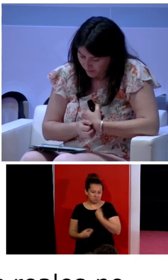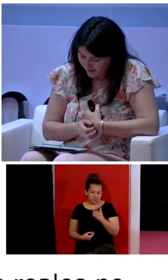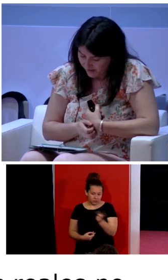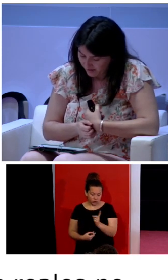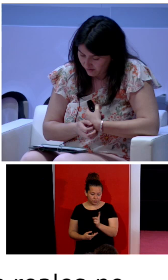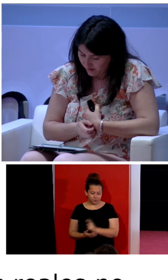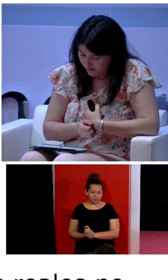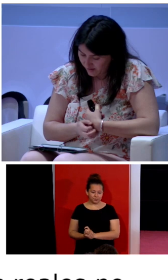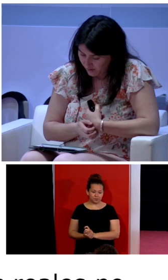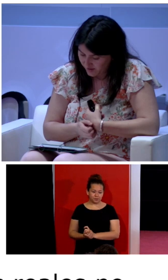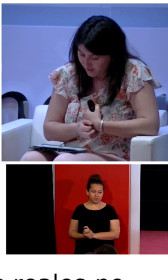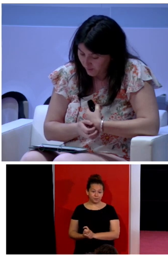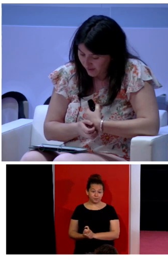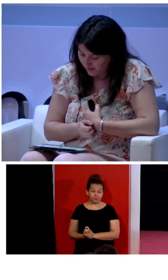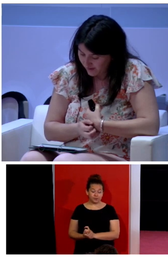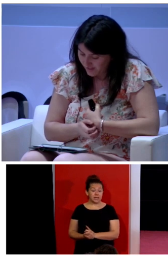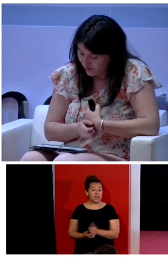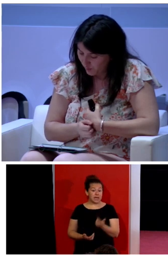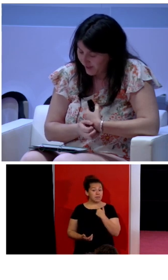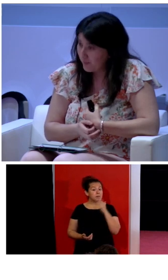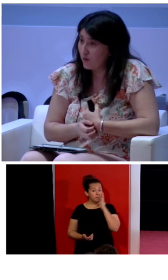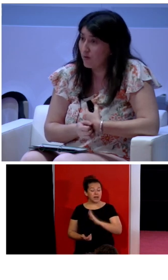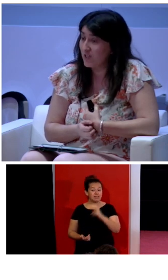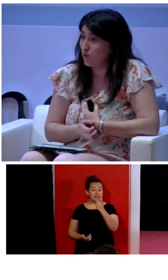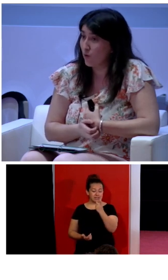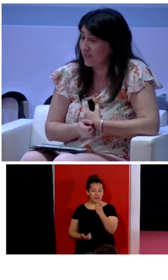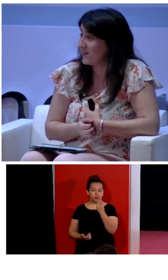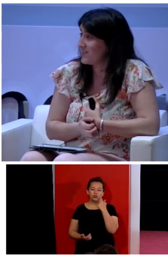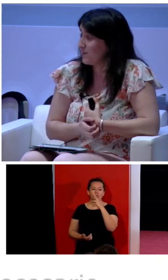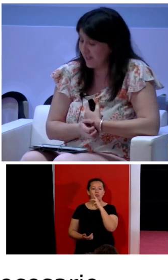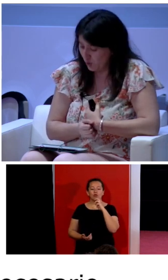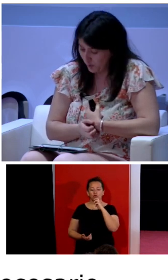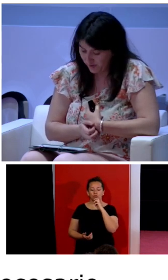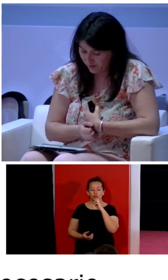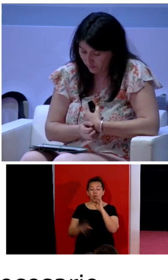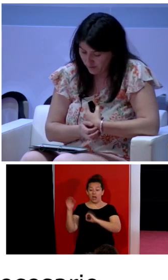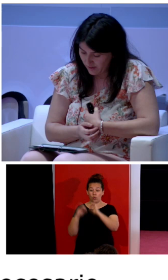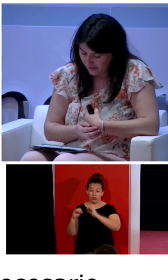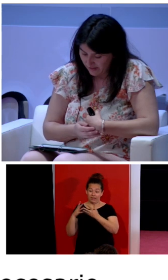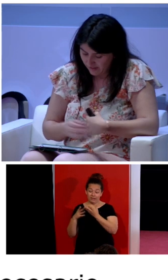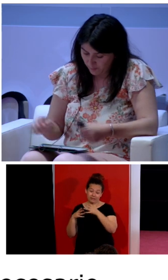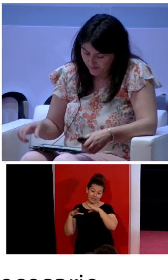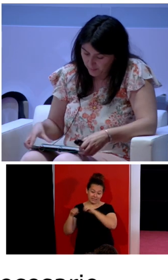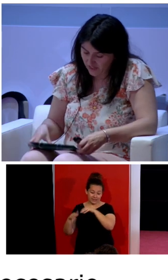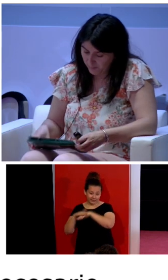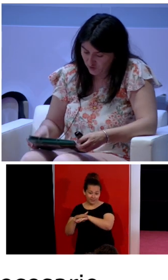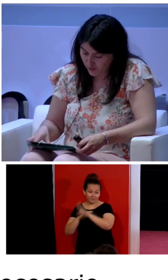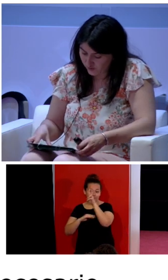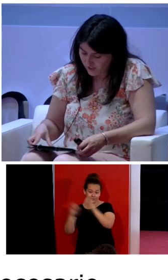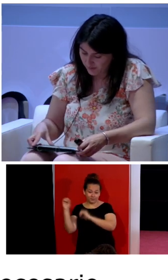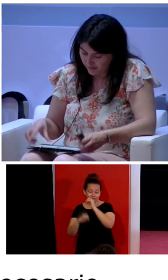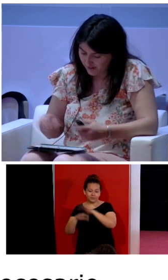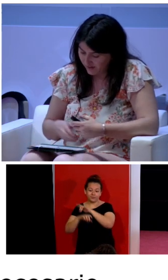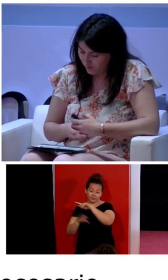De esta manera, sí que me parece necesario poner en valor la subcuota de reserva del 2% de plazas para las personas